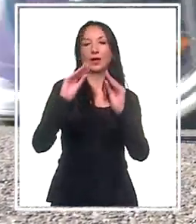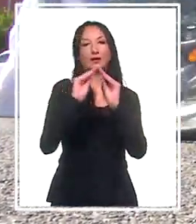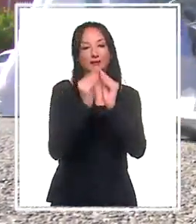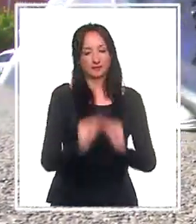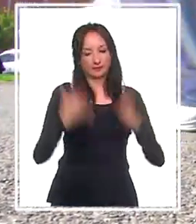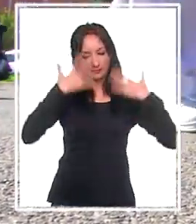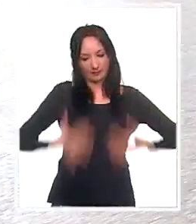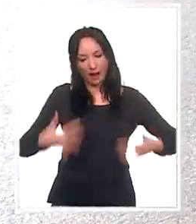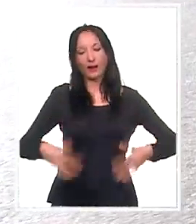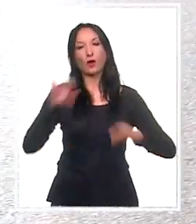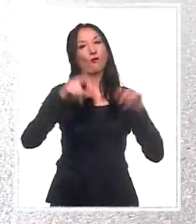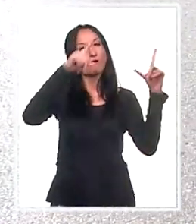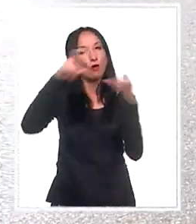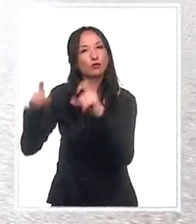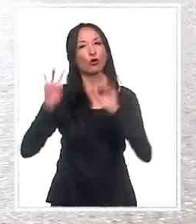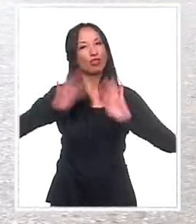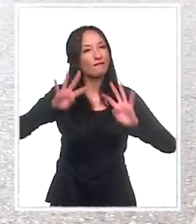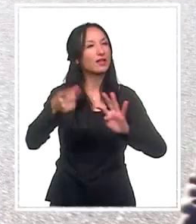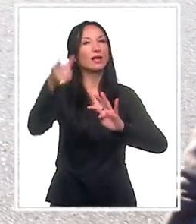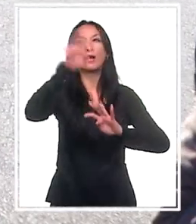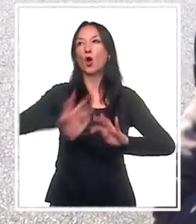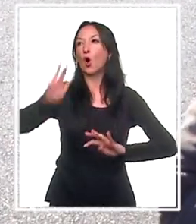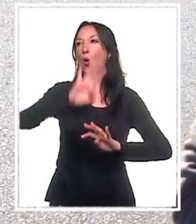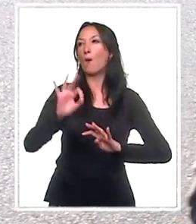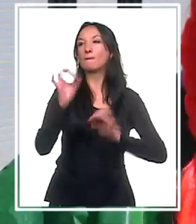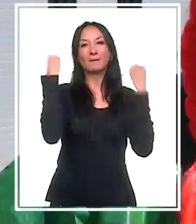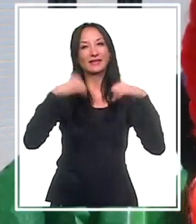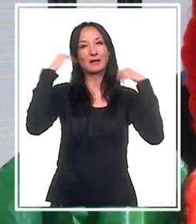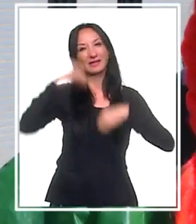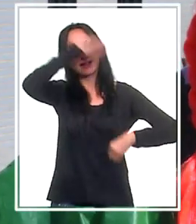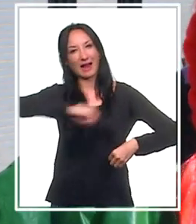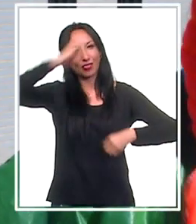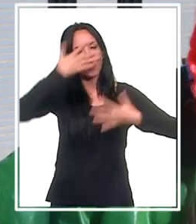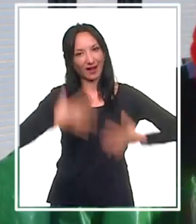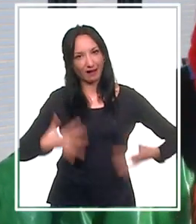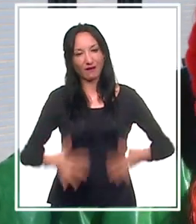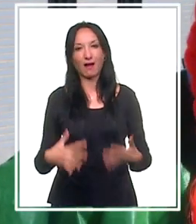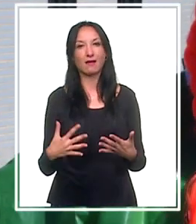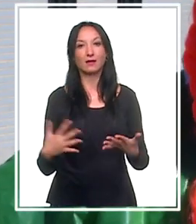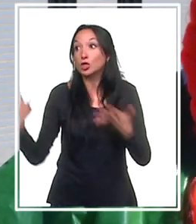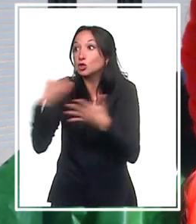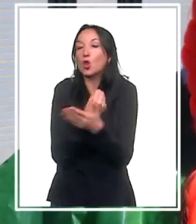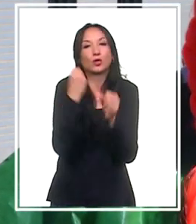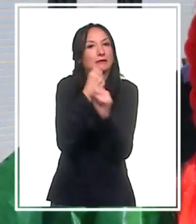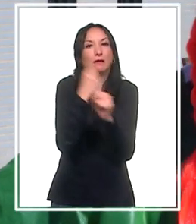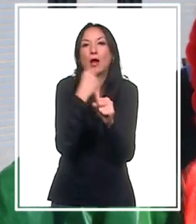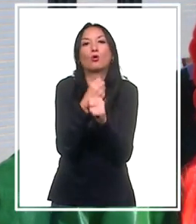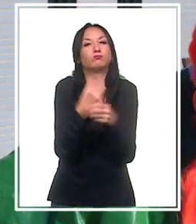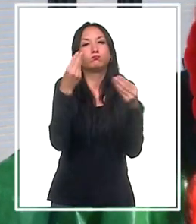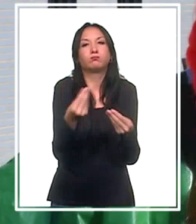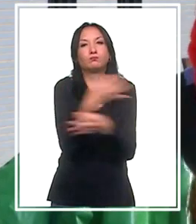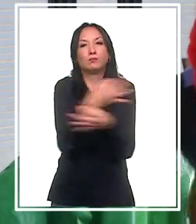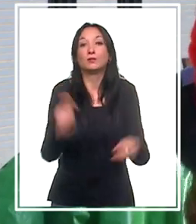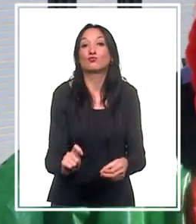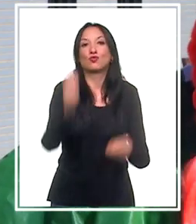fotos desfiles ensayando la chirigota todos han hecho un gran trabajo y han conseguido pues que sea